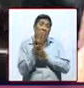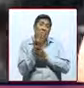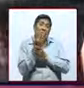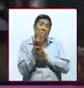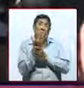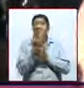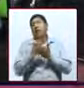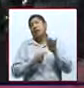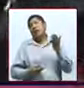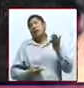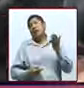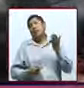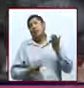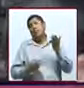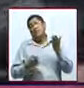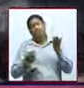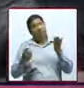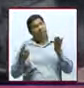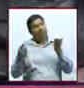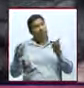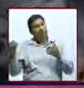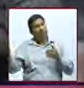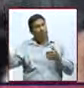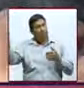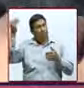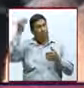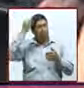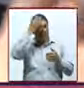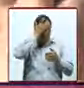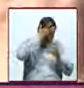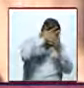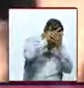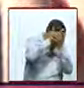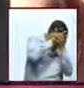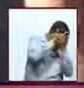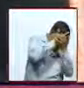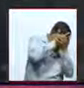solo sirvió para que el burgomaestre también sea dañado.